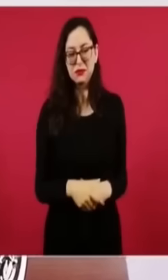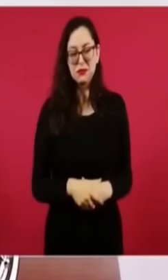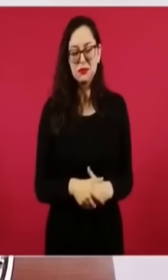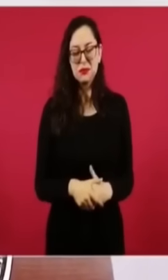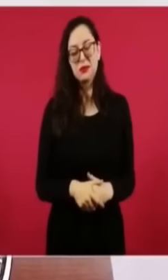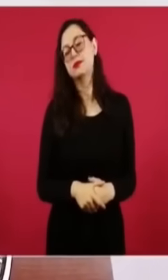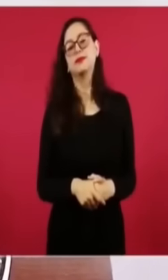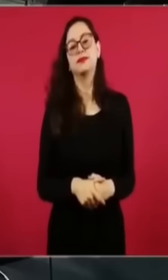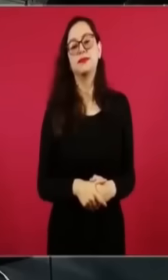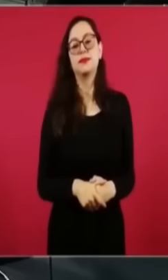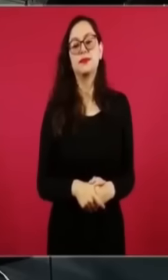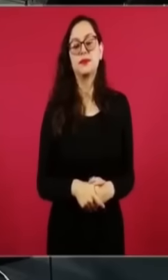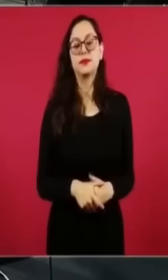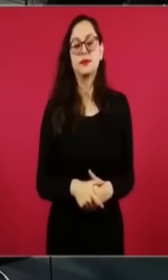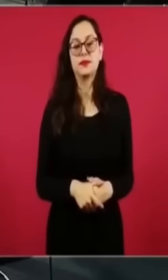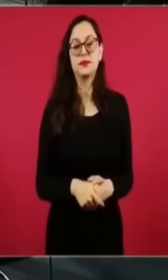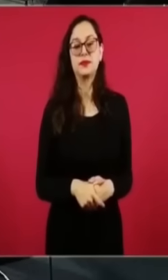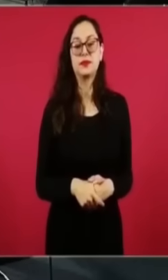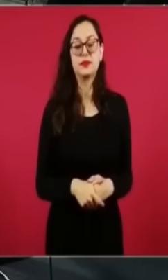Miren esto.